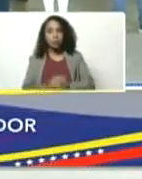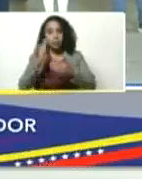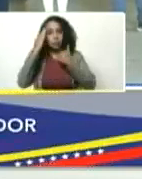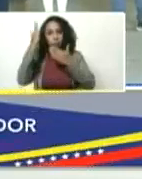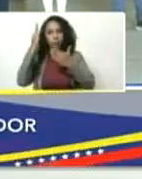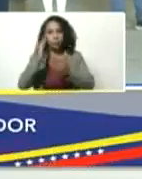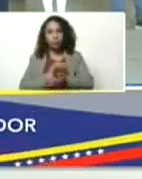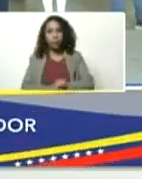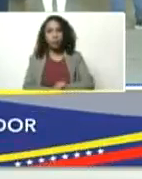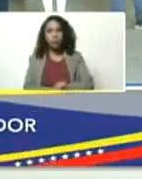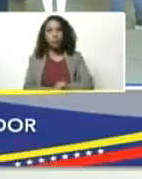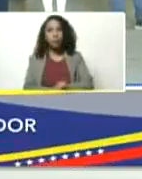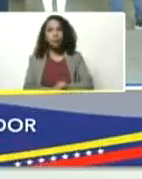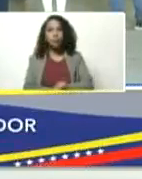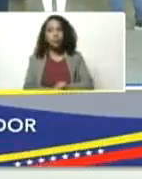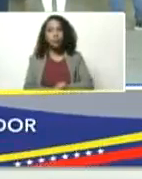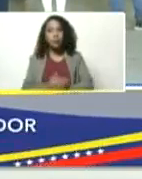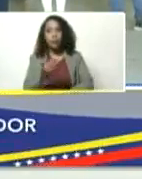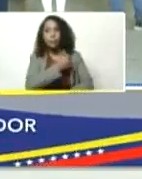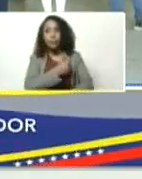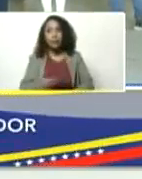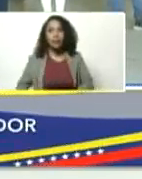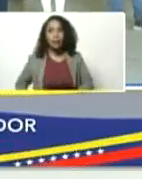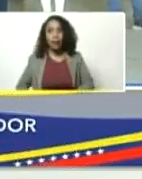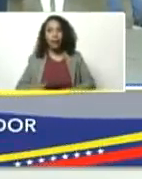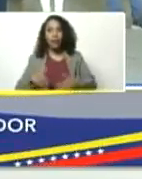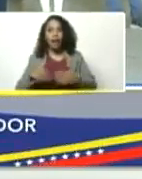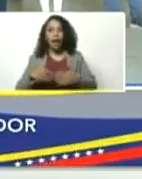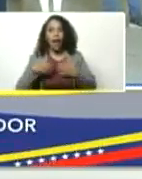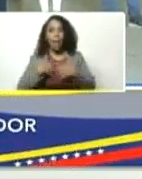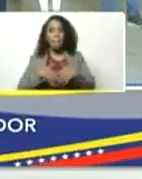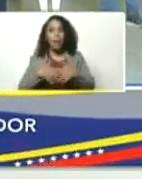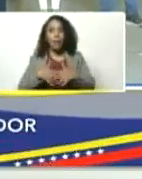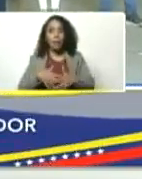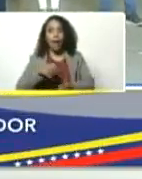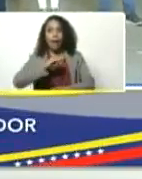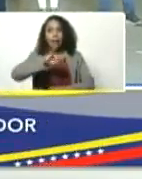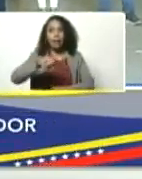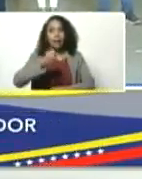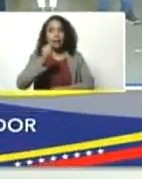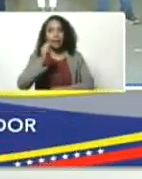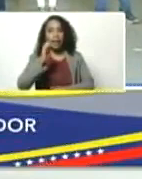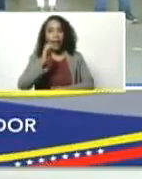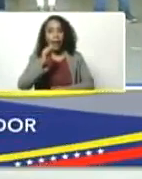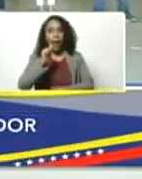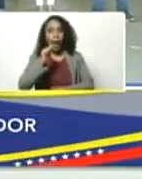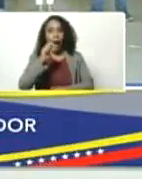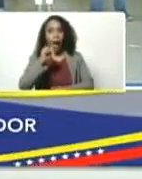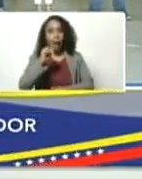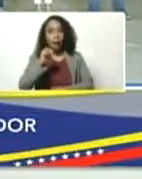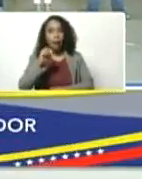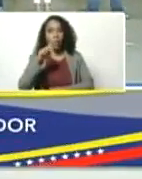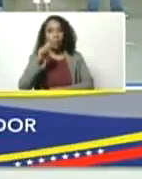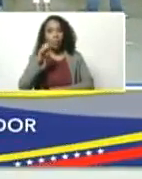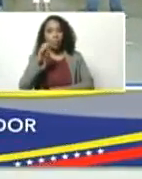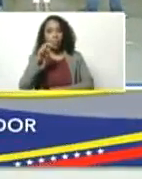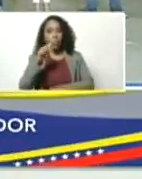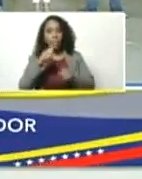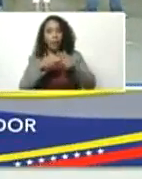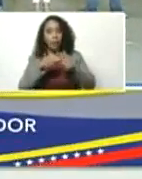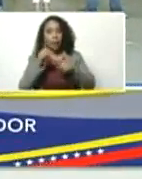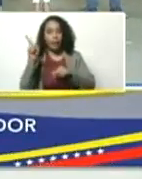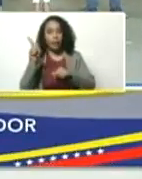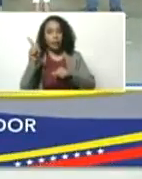Saludo, Sarikian, presidente de la empresa Yantex, Sociedad Anónima. De Jaime